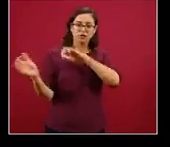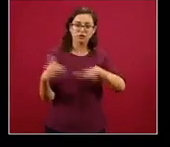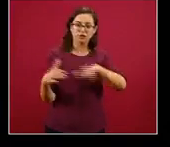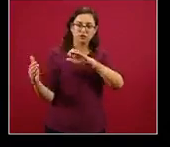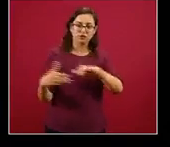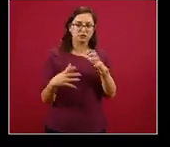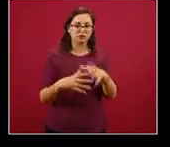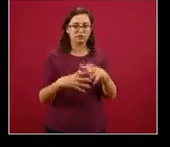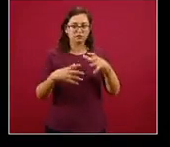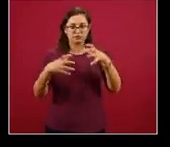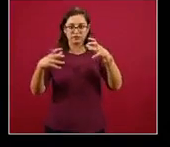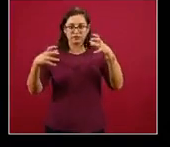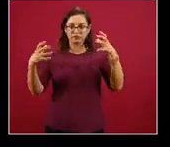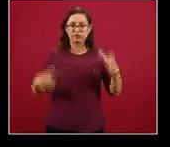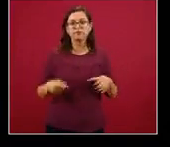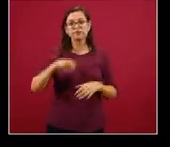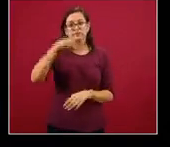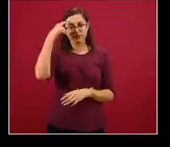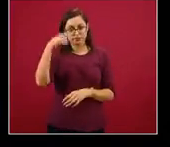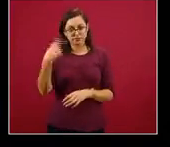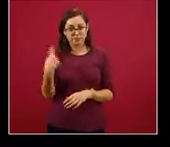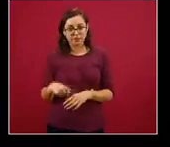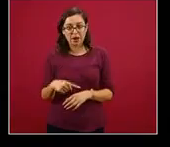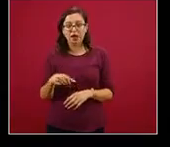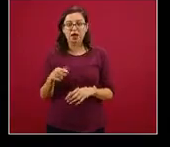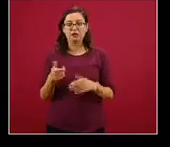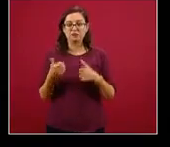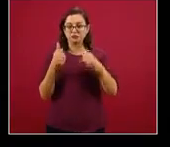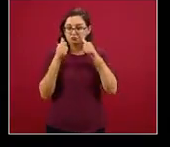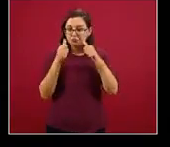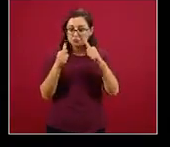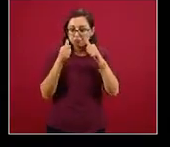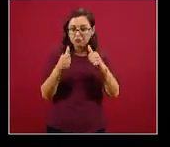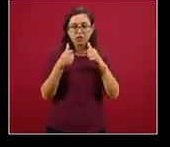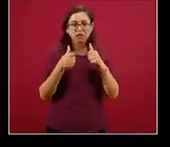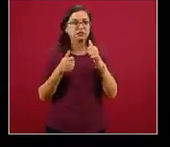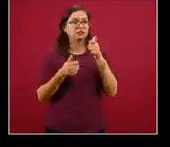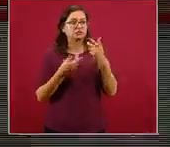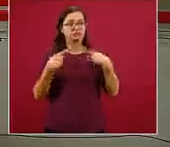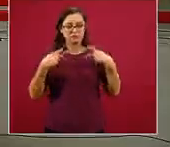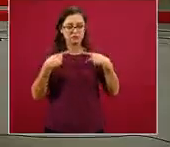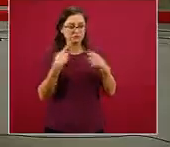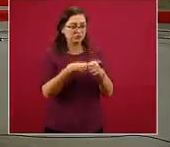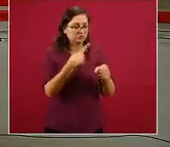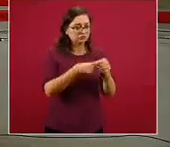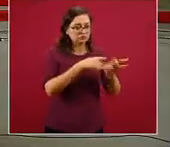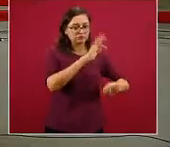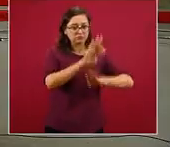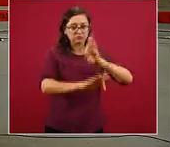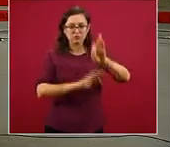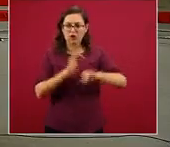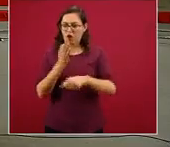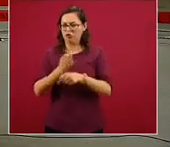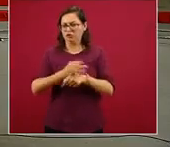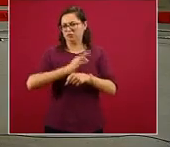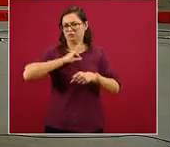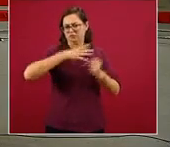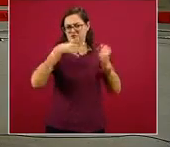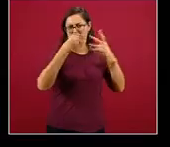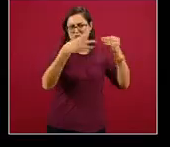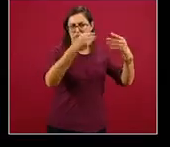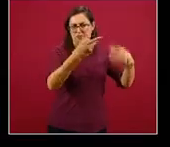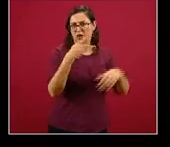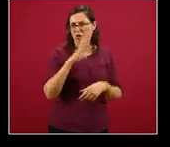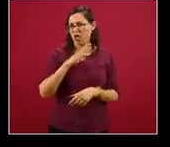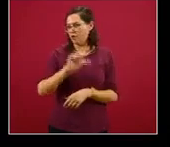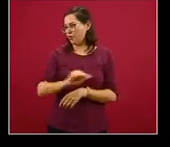personal adecuado para ir verificando los males que aquejan a la población en general, no solo la pandemia ahorita, cáncer y